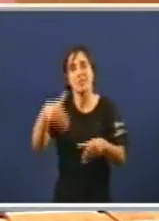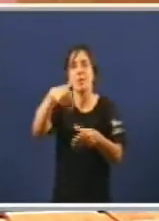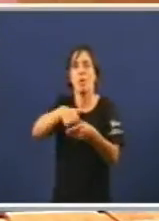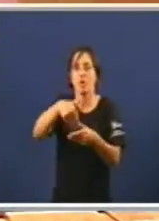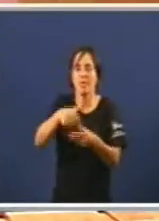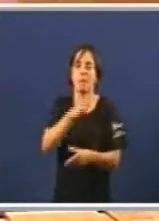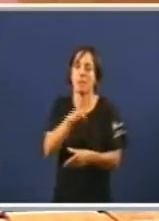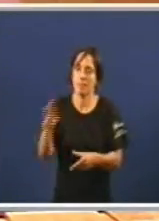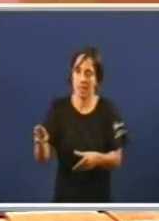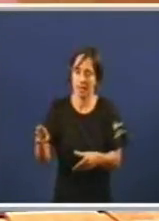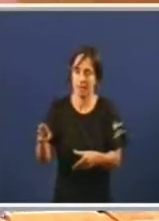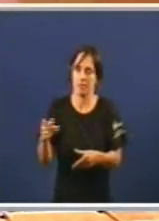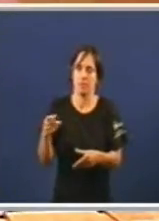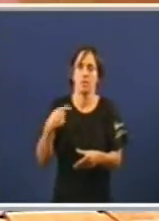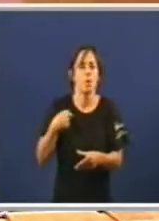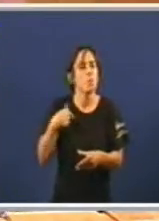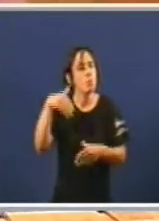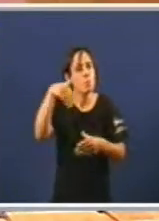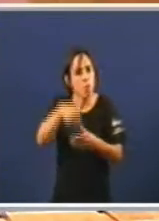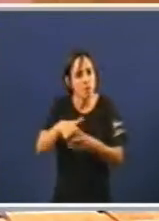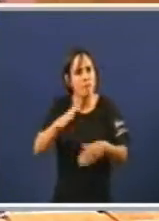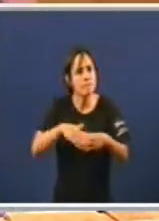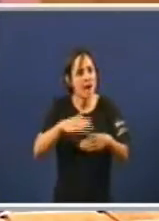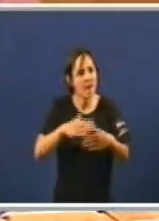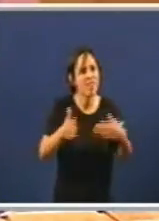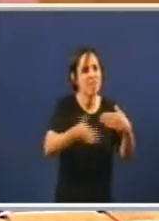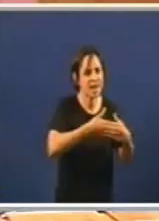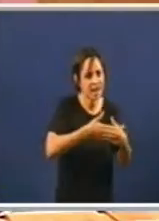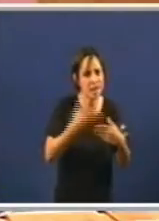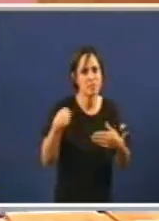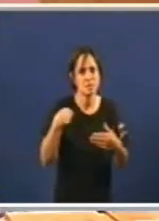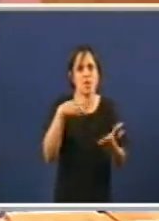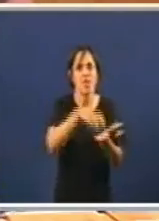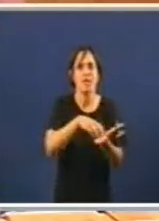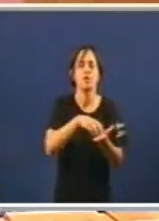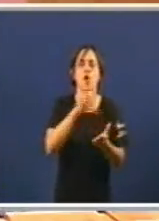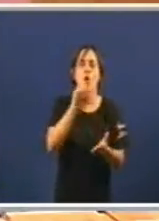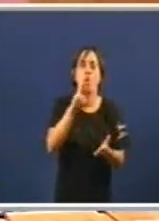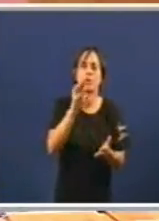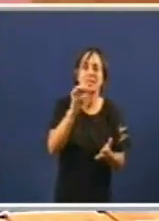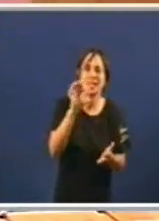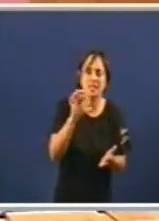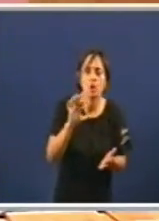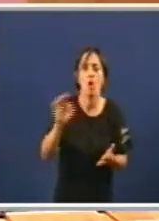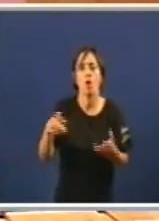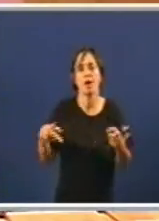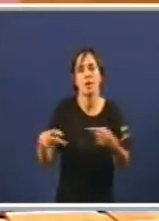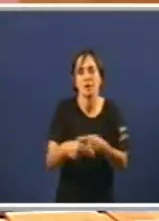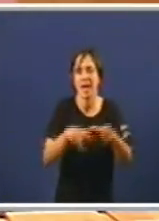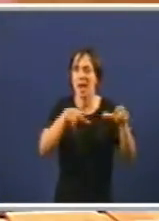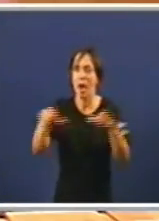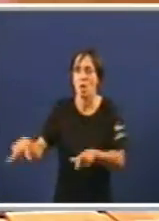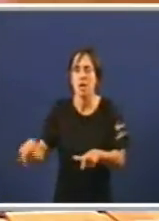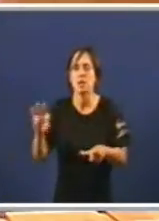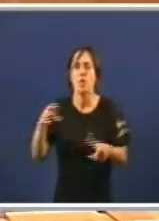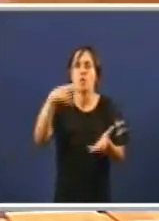do Partido Popular non os votan para pechar o Emilio Navascués en Outes, para recortar aulas e unidades no